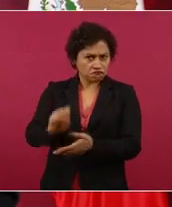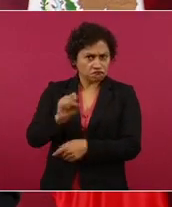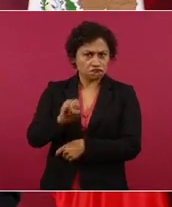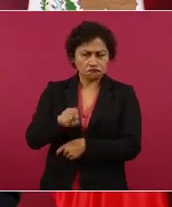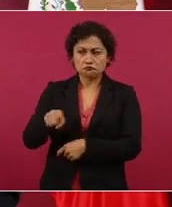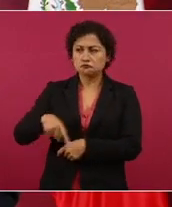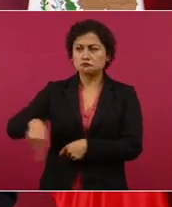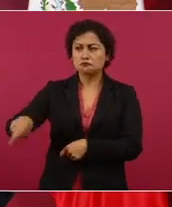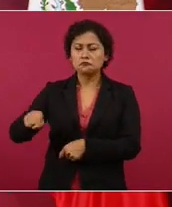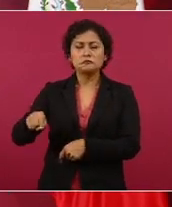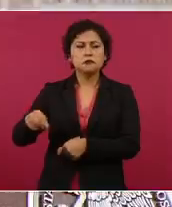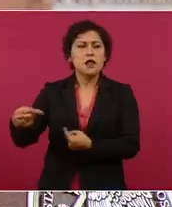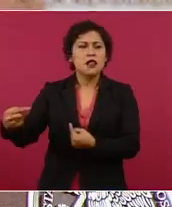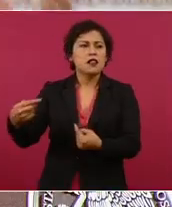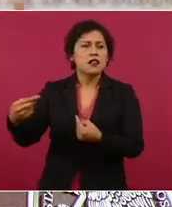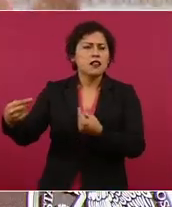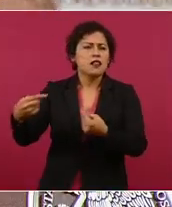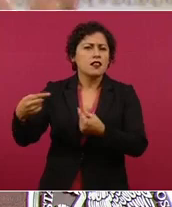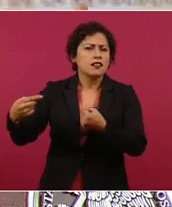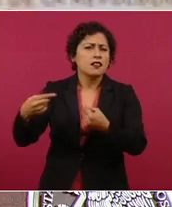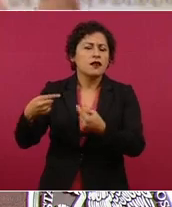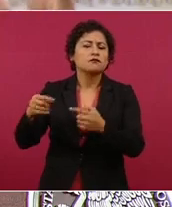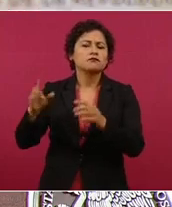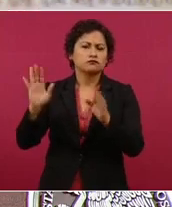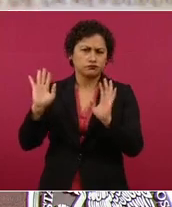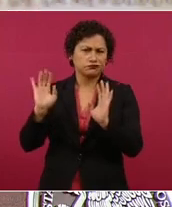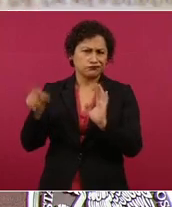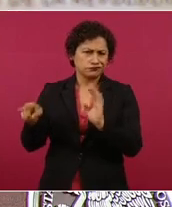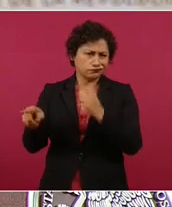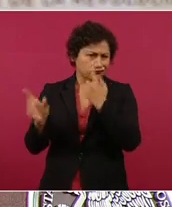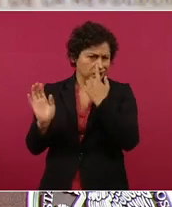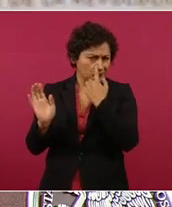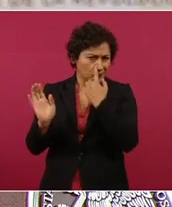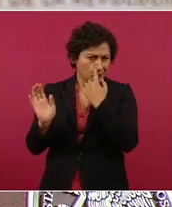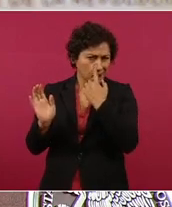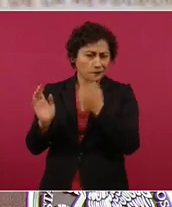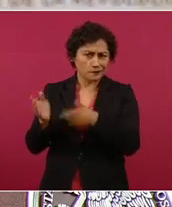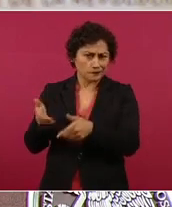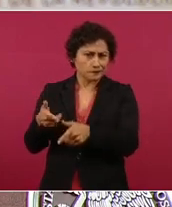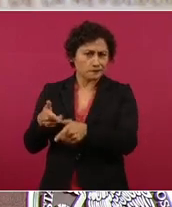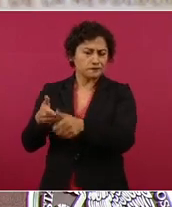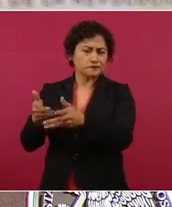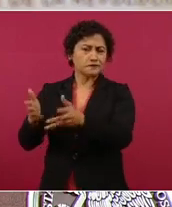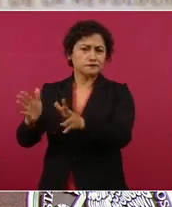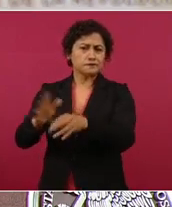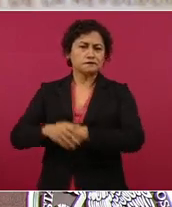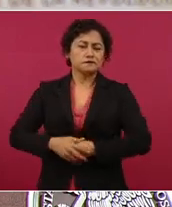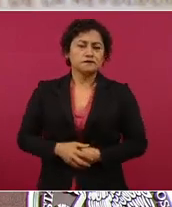lucha, nada más que no hagan,